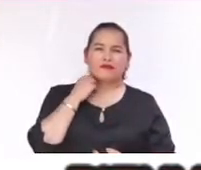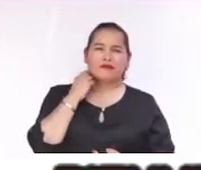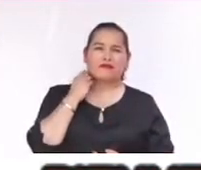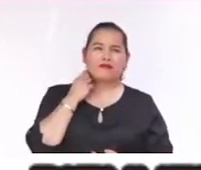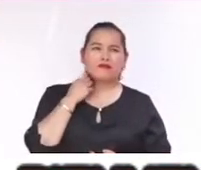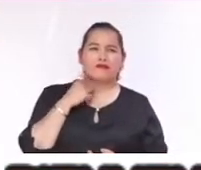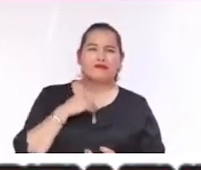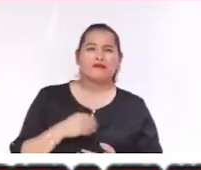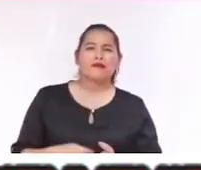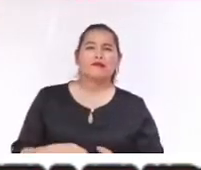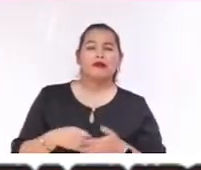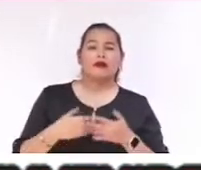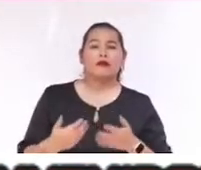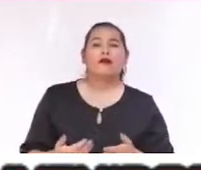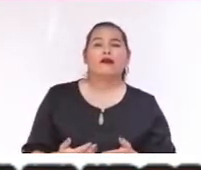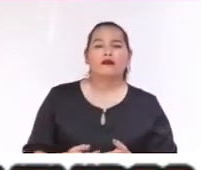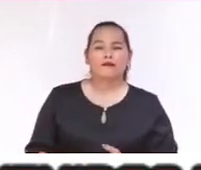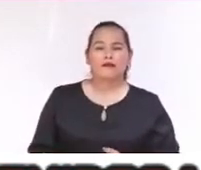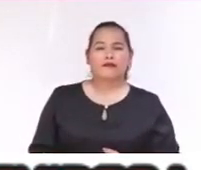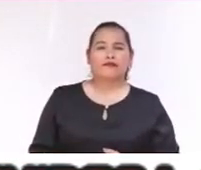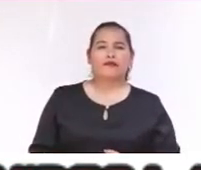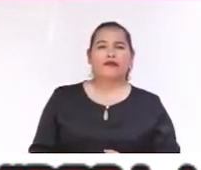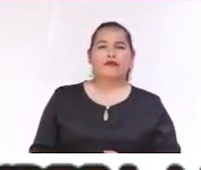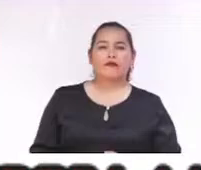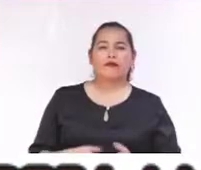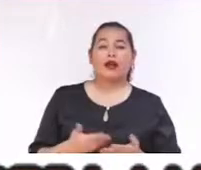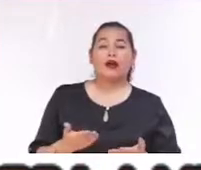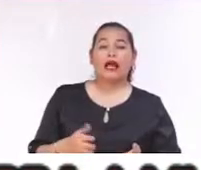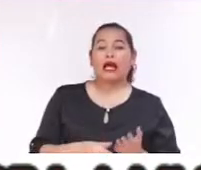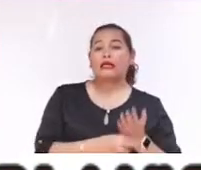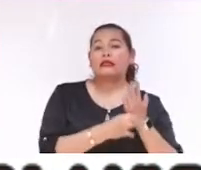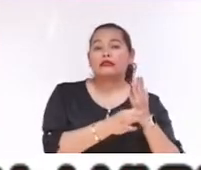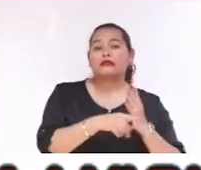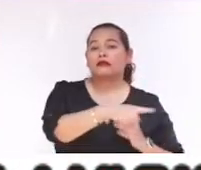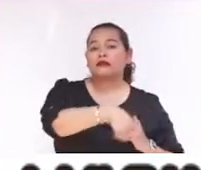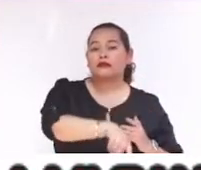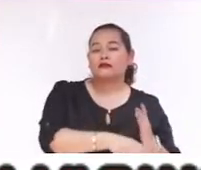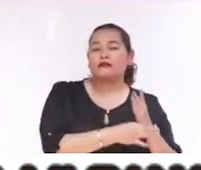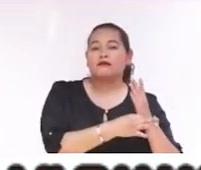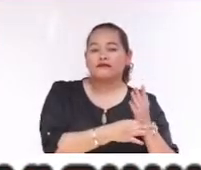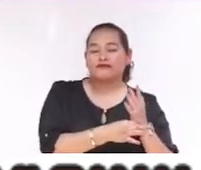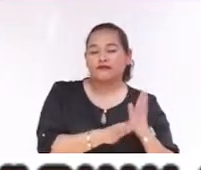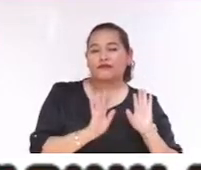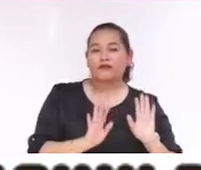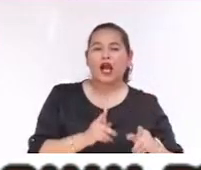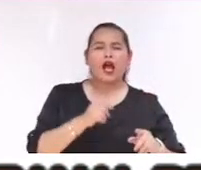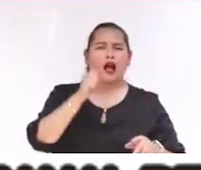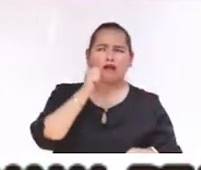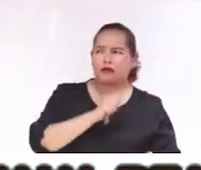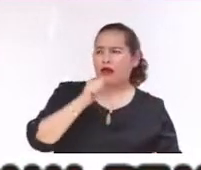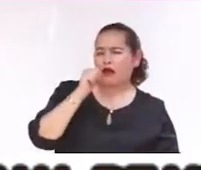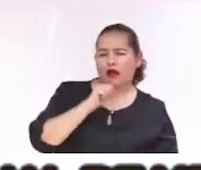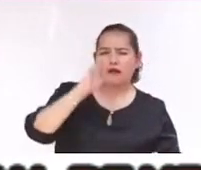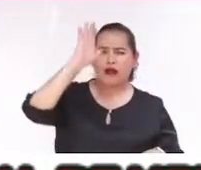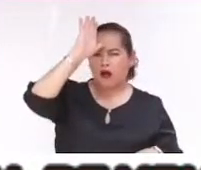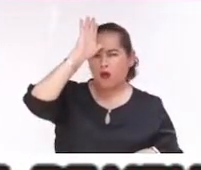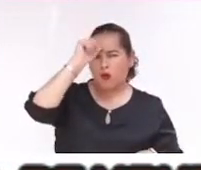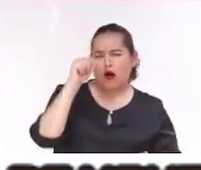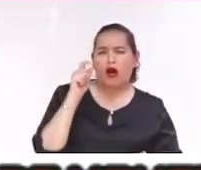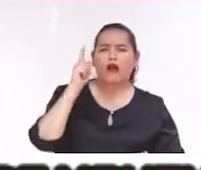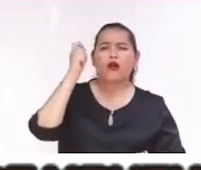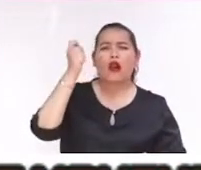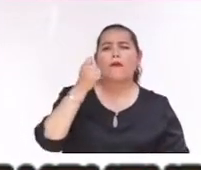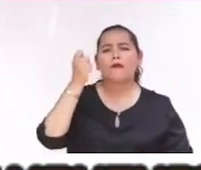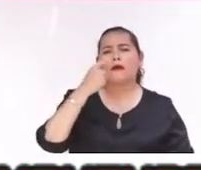a ver si ustedes les creen. Ellos dicen que siempre estuvieron de acuerdo con la pensión universal a